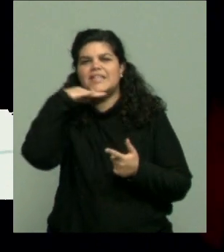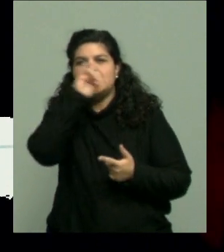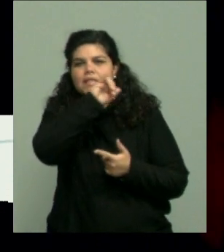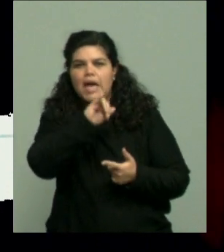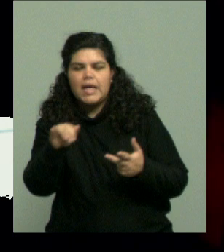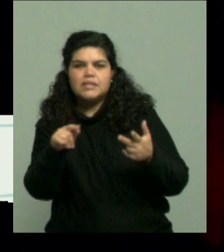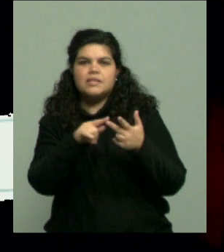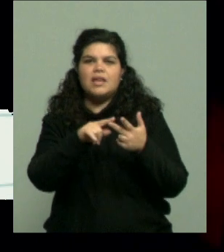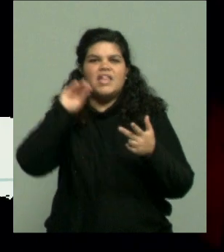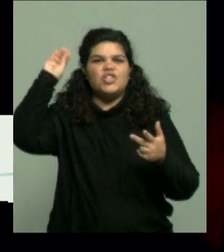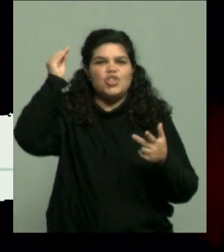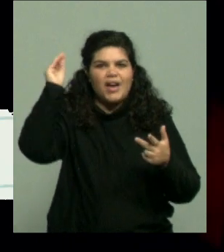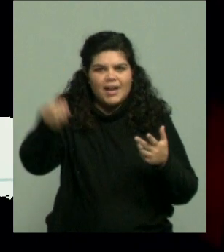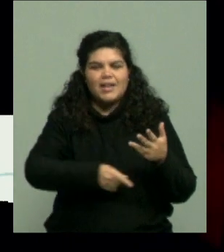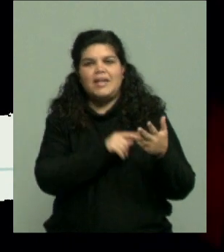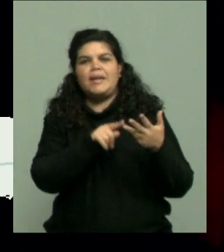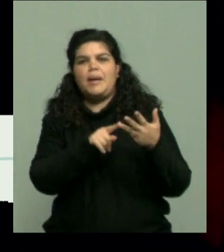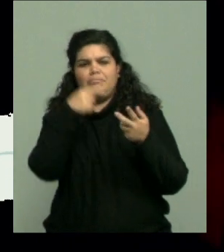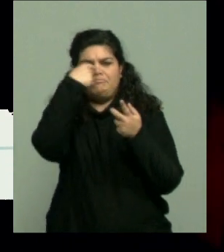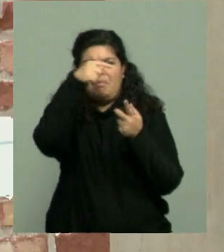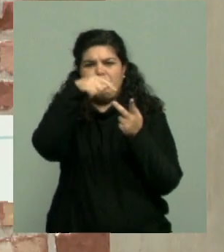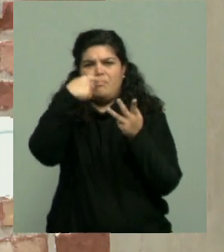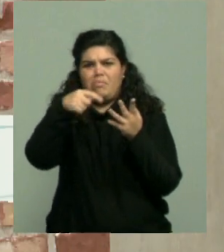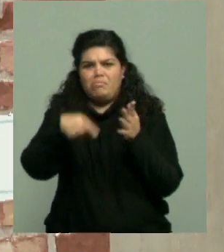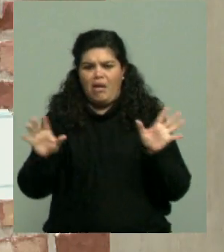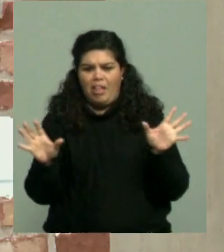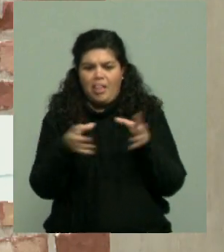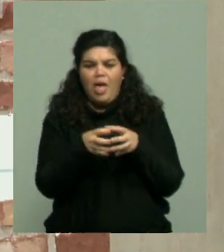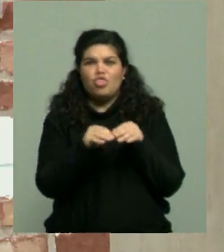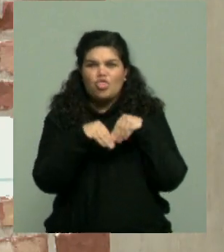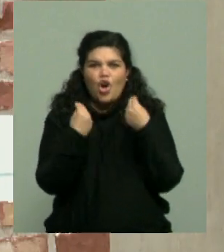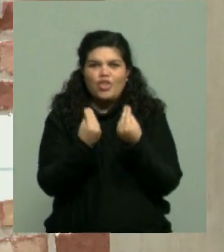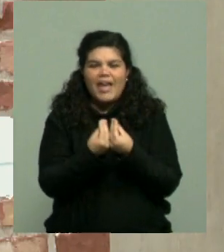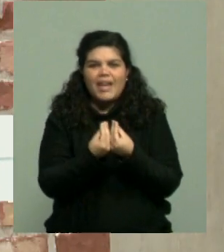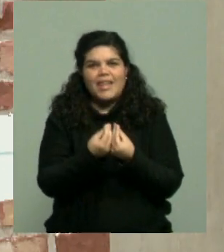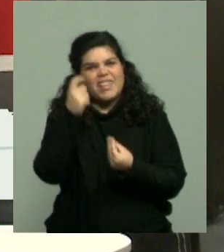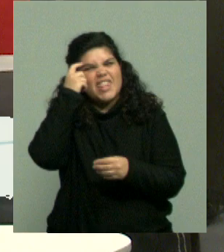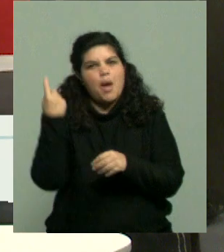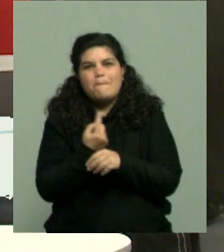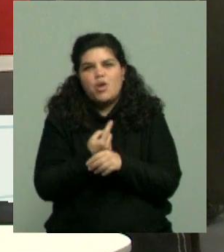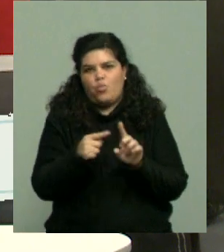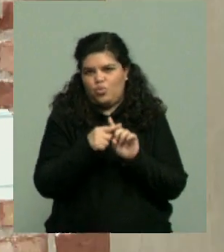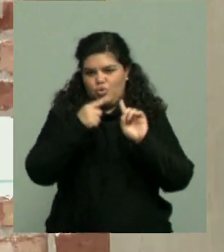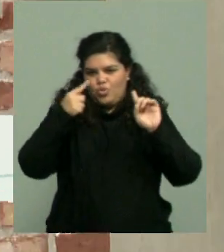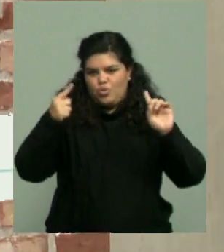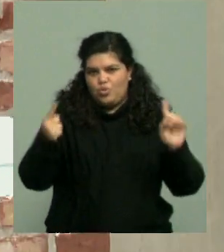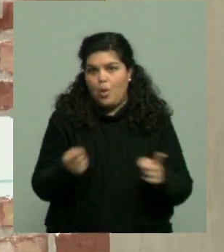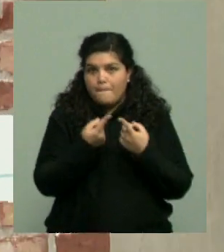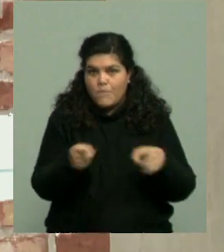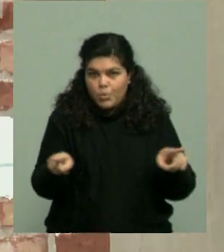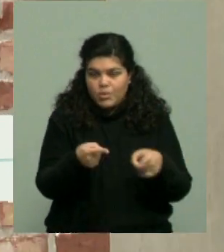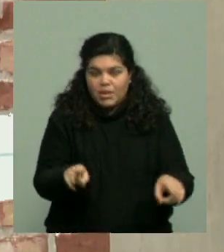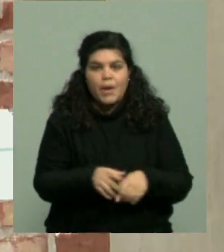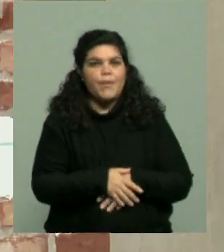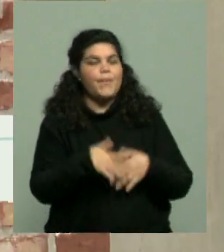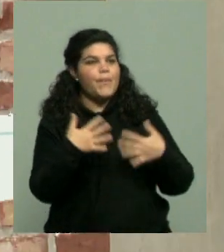nuestro estilo, y después retoma. Vuelvo a lo que decías recién, ¿no? Eso de volamos bastante, como sí, que se permiten volar todos los que